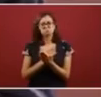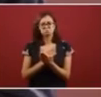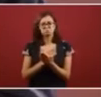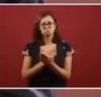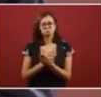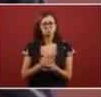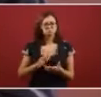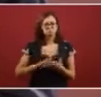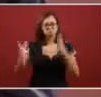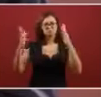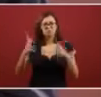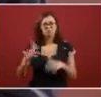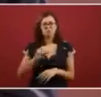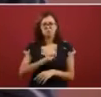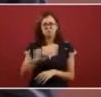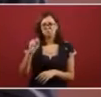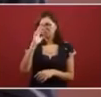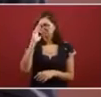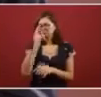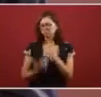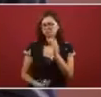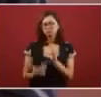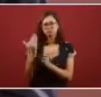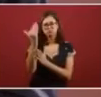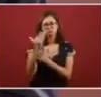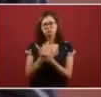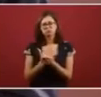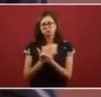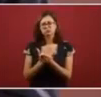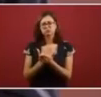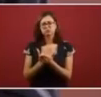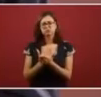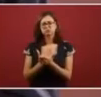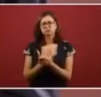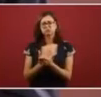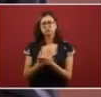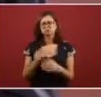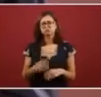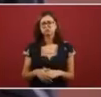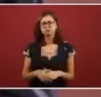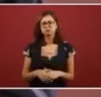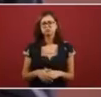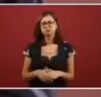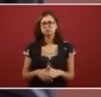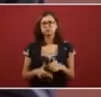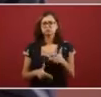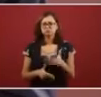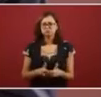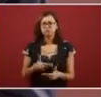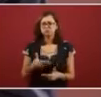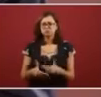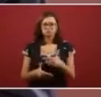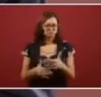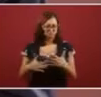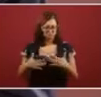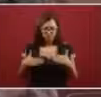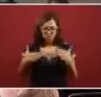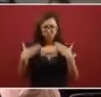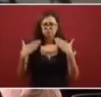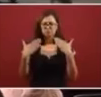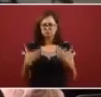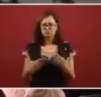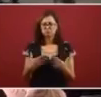incidencia delictiva en la ciudad. Entonces, le tenemos toda la confianza.